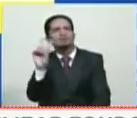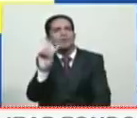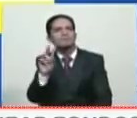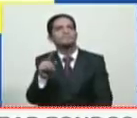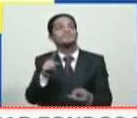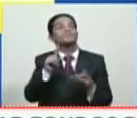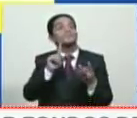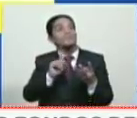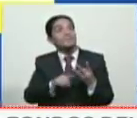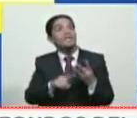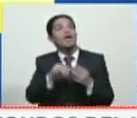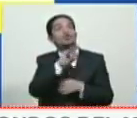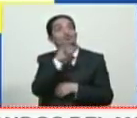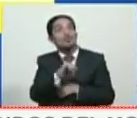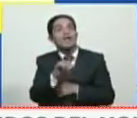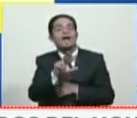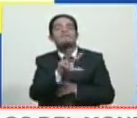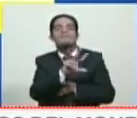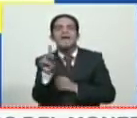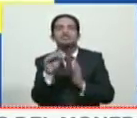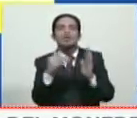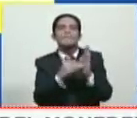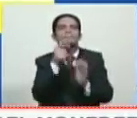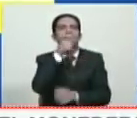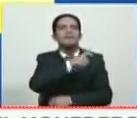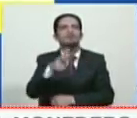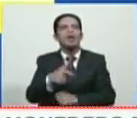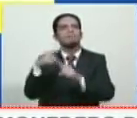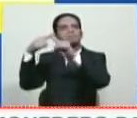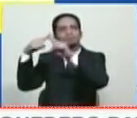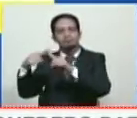estado Zulia, 21.000 personas,